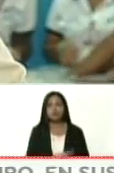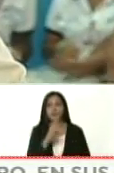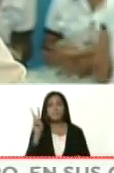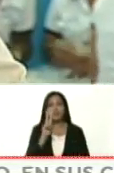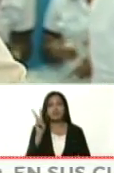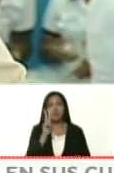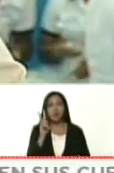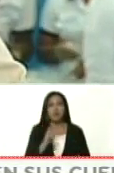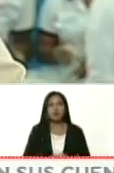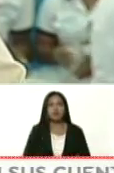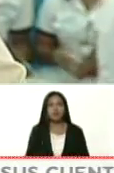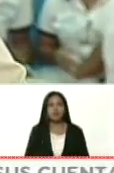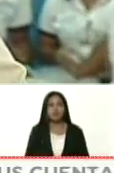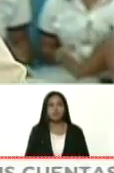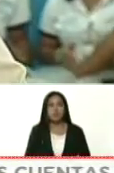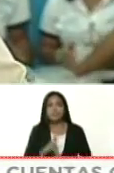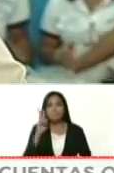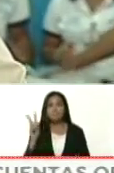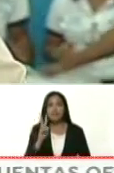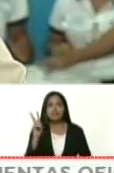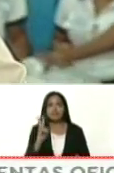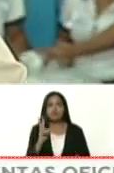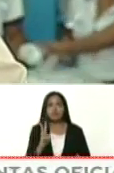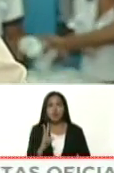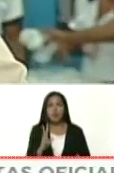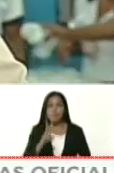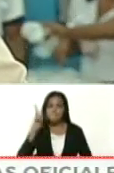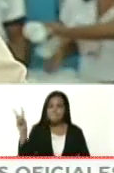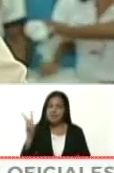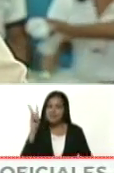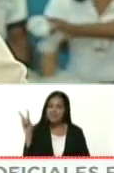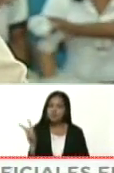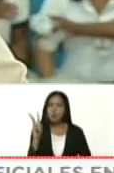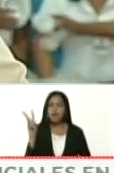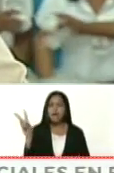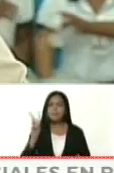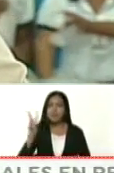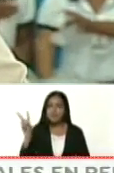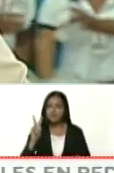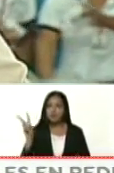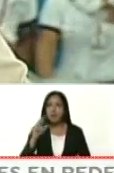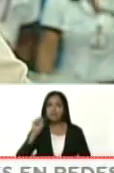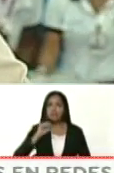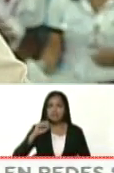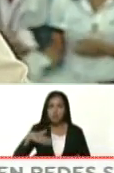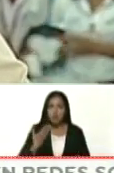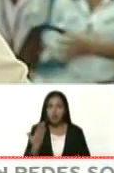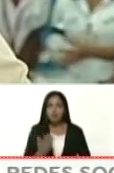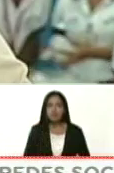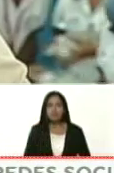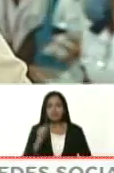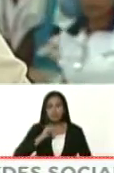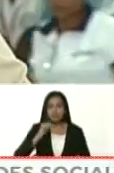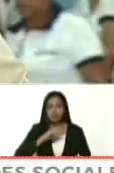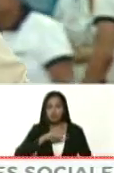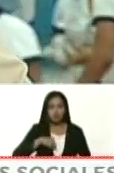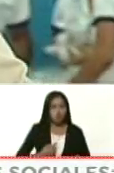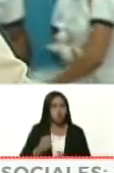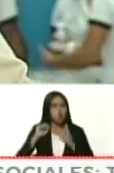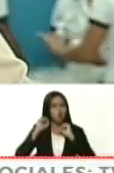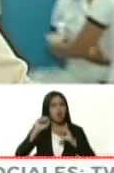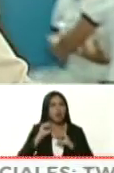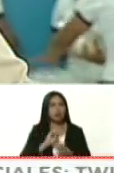Venezuela, Venezuela, Venezuela. Sí se puede y sí lo vamos a